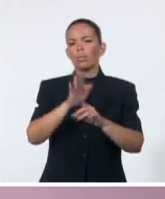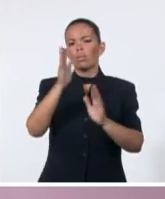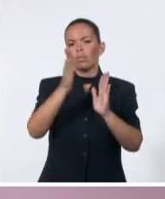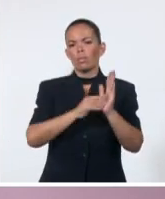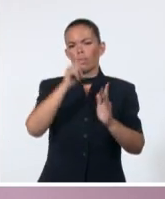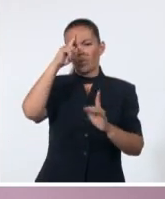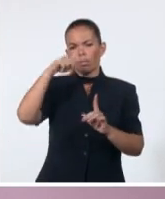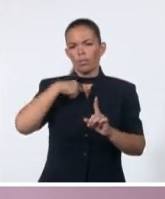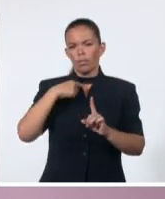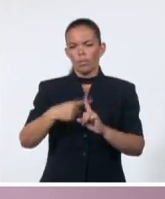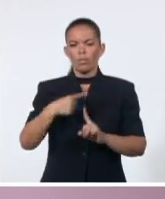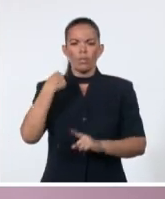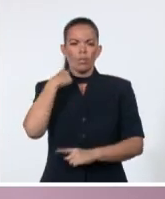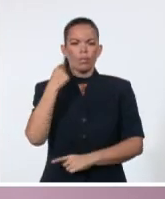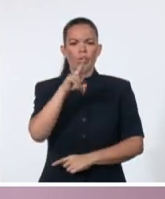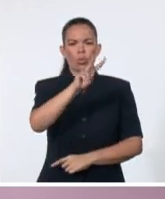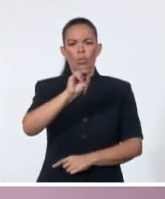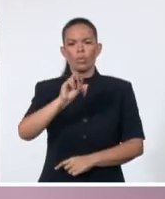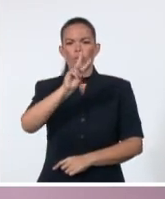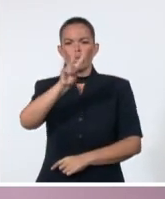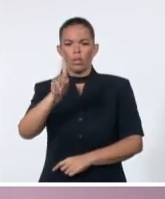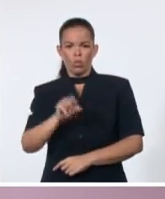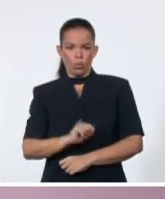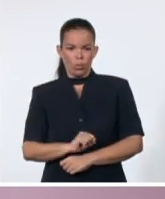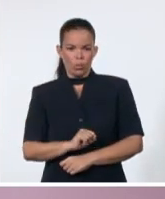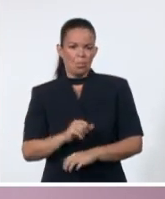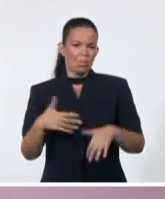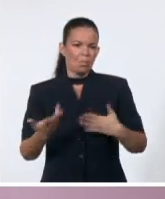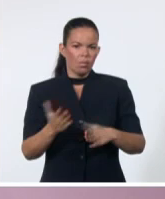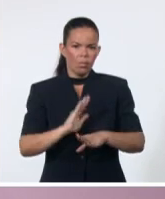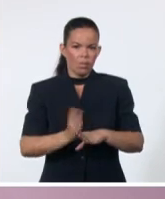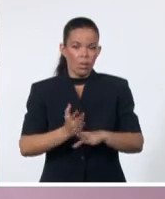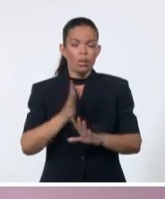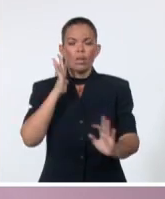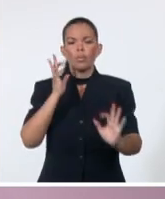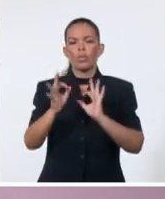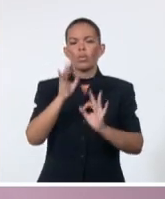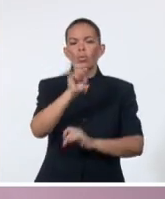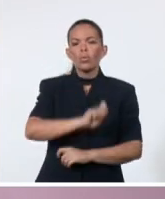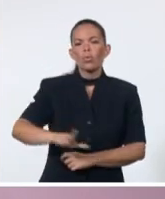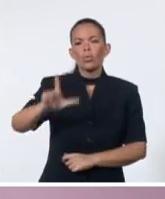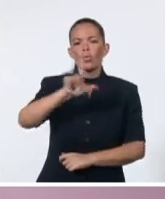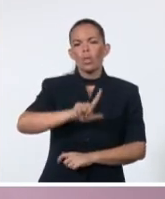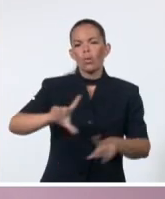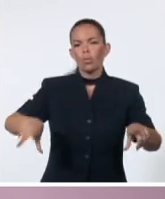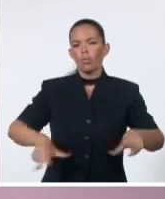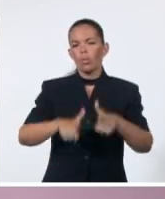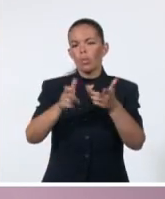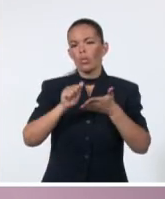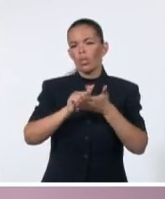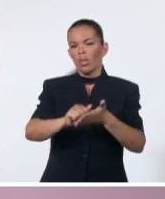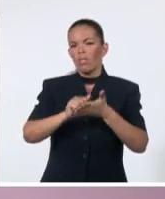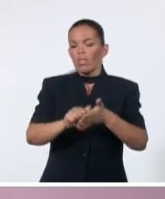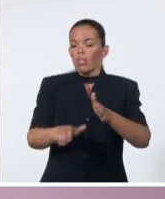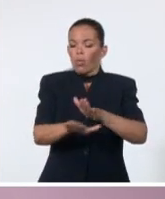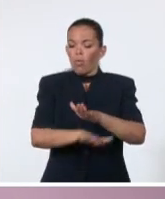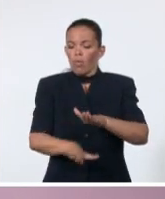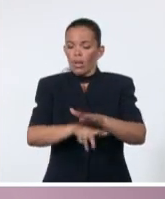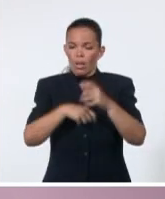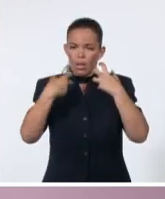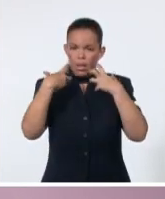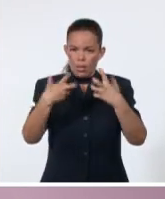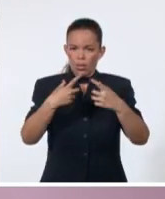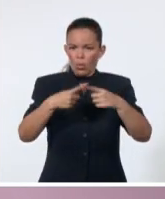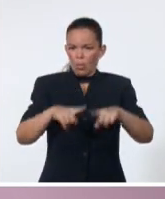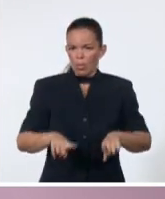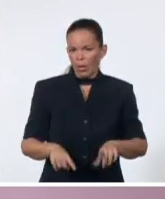abre un nuevo capítulo para el país sudamericano en materia de protección social y de consolidación de los servicios básicos. Pero ¿qué implicaciones tiene lo